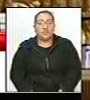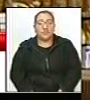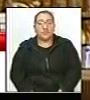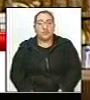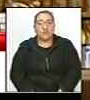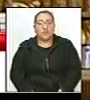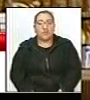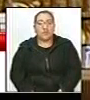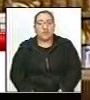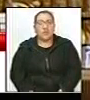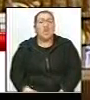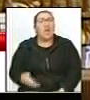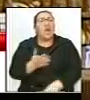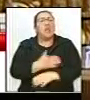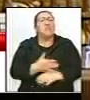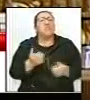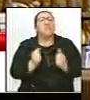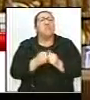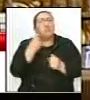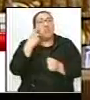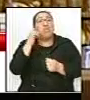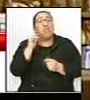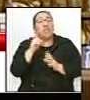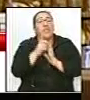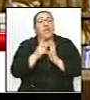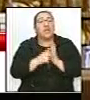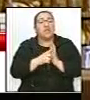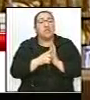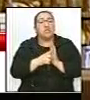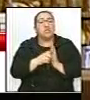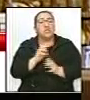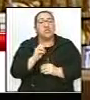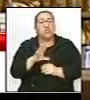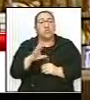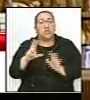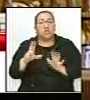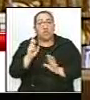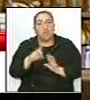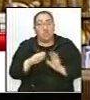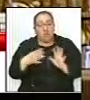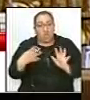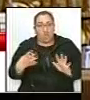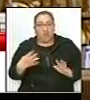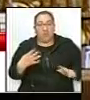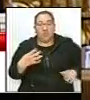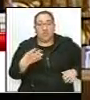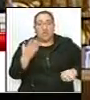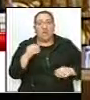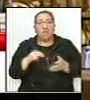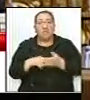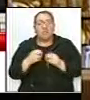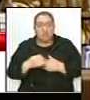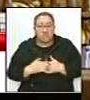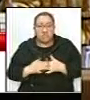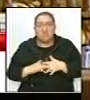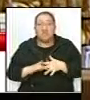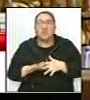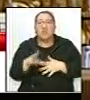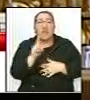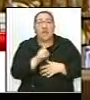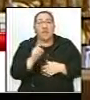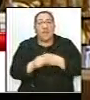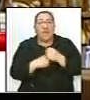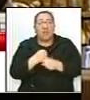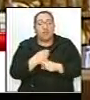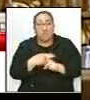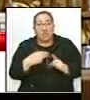fue, digamos, originado en el marco de un decreto de urgencia, que es el 058 del 2009, y lo que se ha venido haciendo es extendiendo el mismo cada año